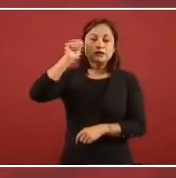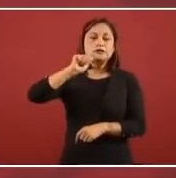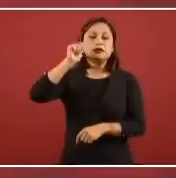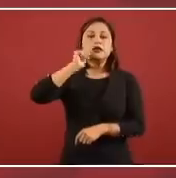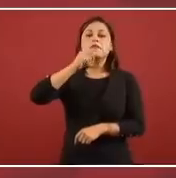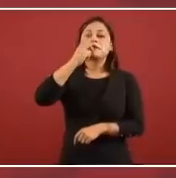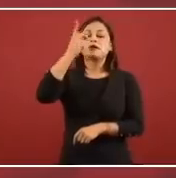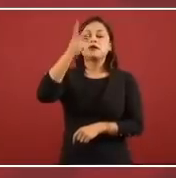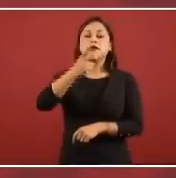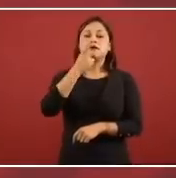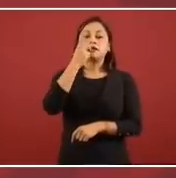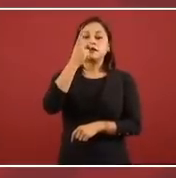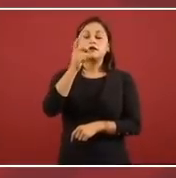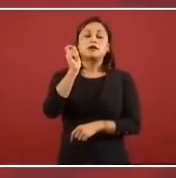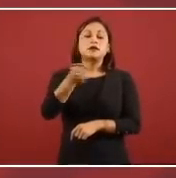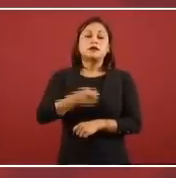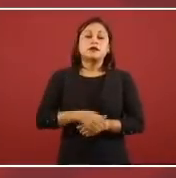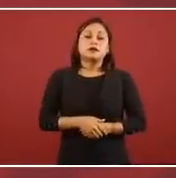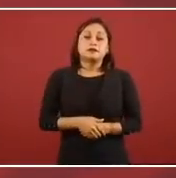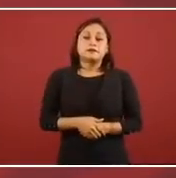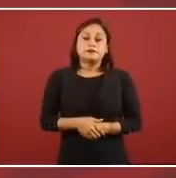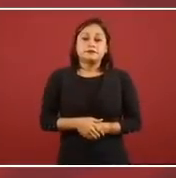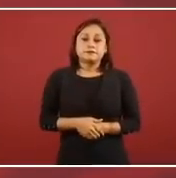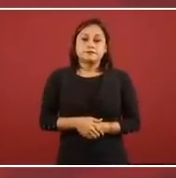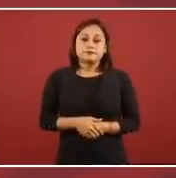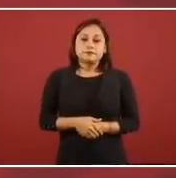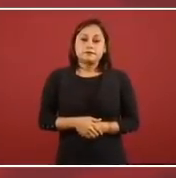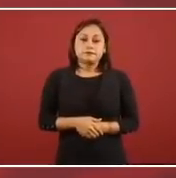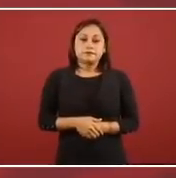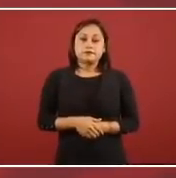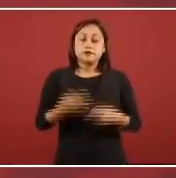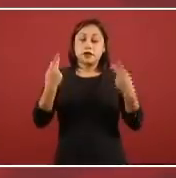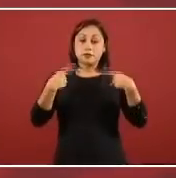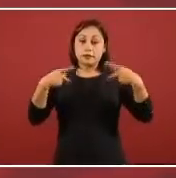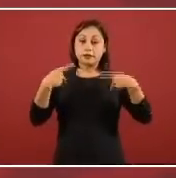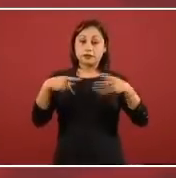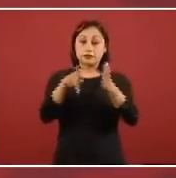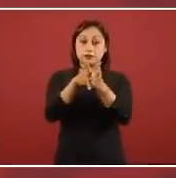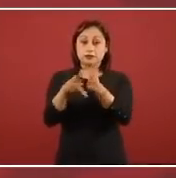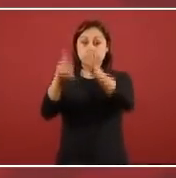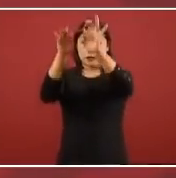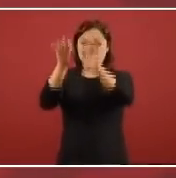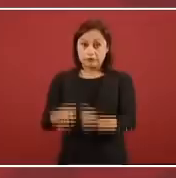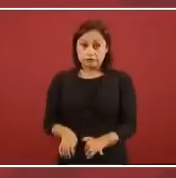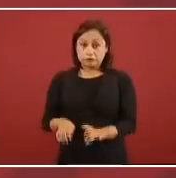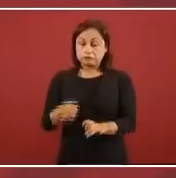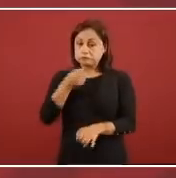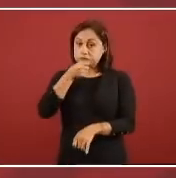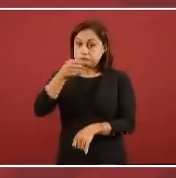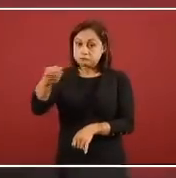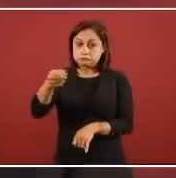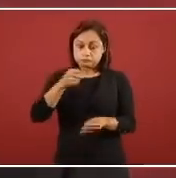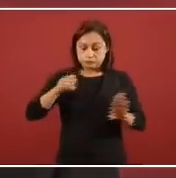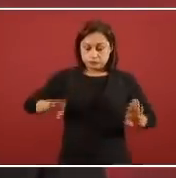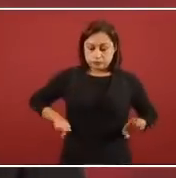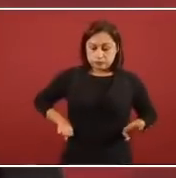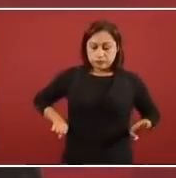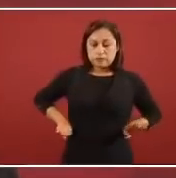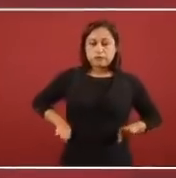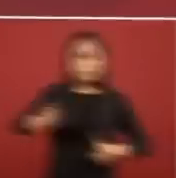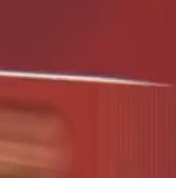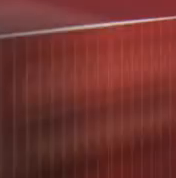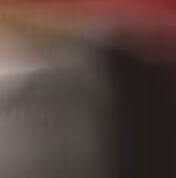hablar sobre Broso. Esto fue lo que dijo el presidente ante la pregunta, las preguntas de Irving Pineda de